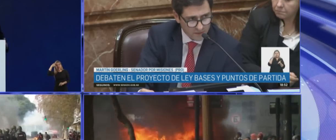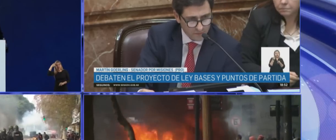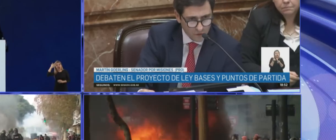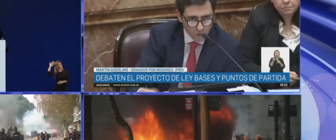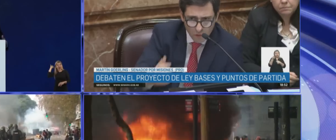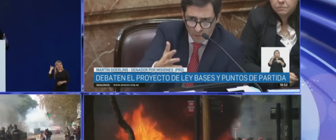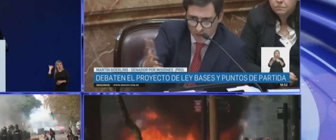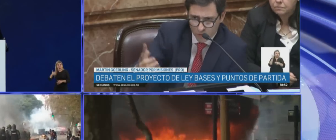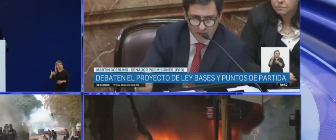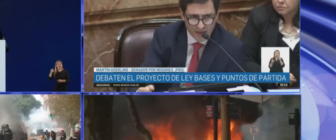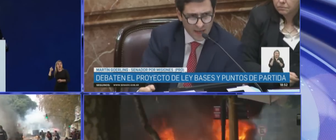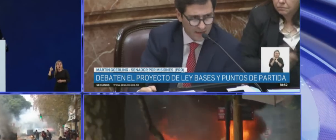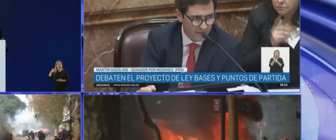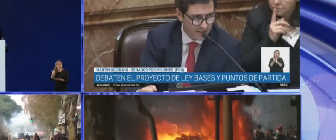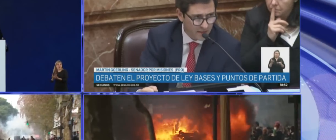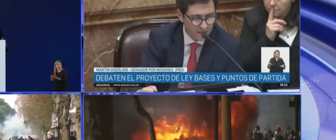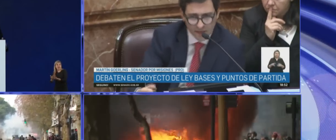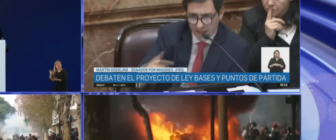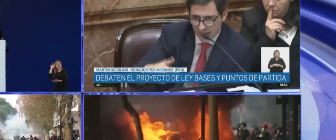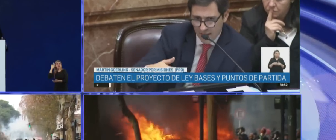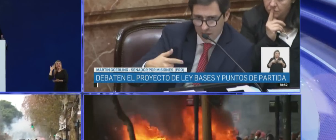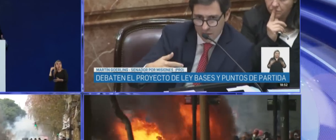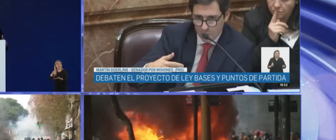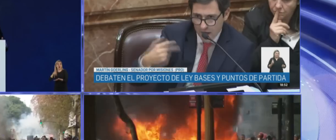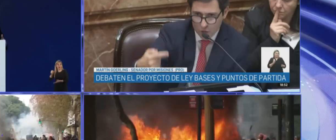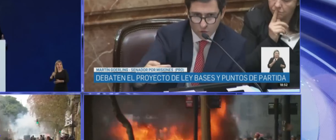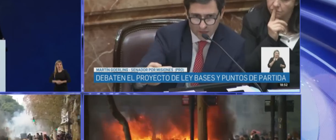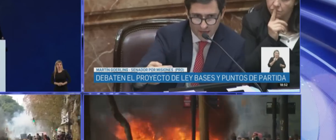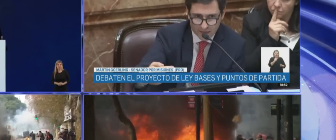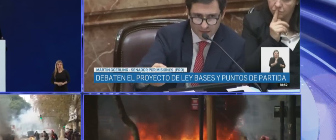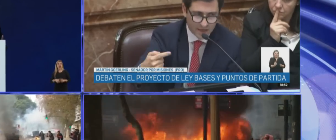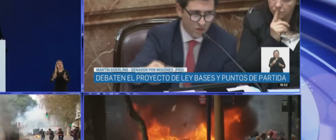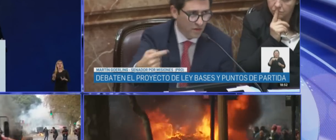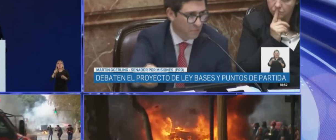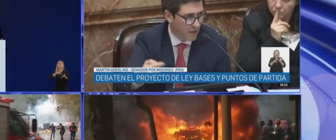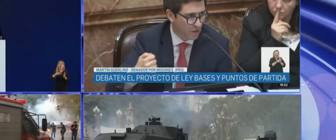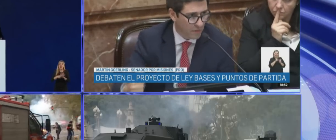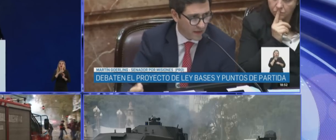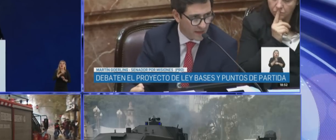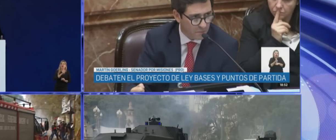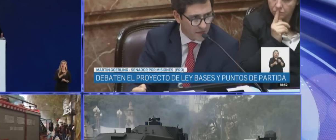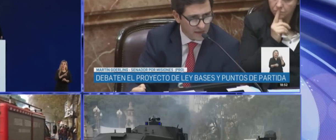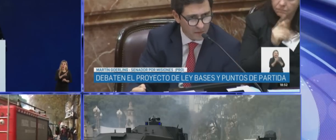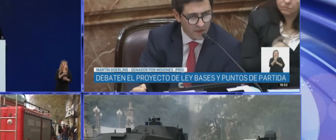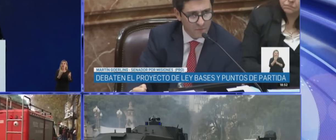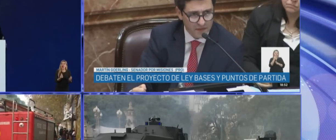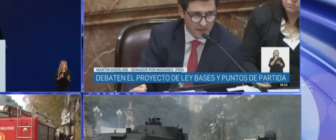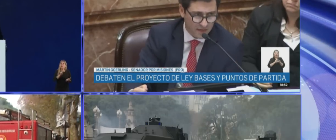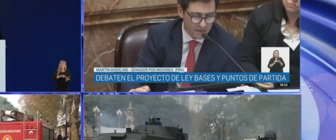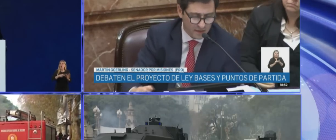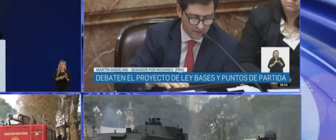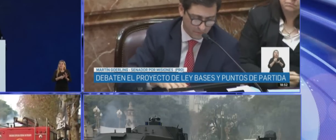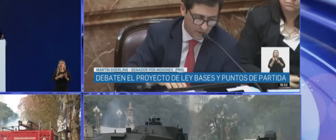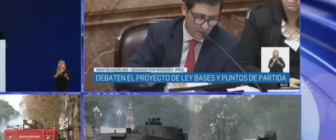colocaciones ofertas por 18 billones de pesos. Es decir, que el problema de los pasivos remunerados, ese problema de